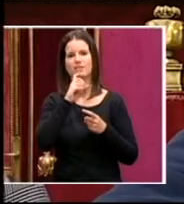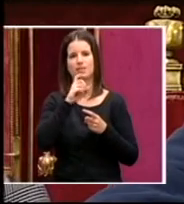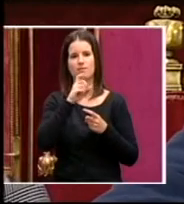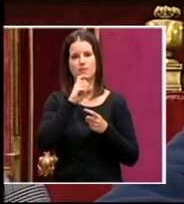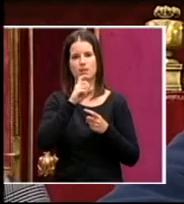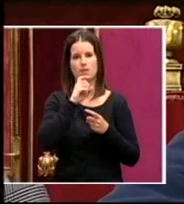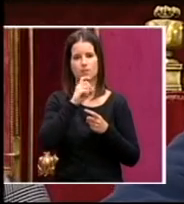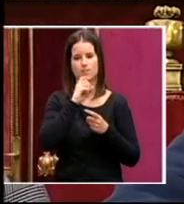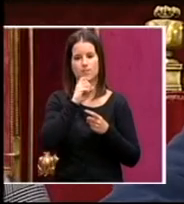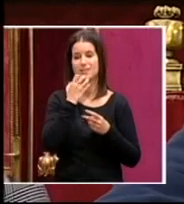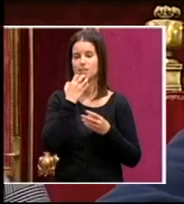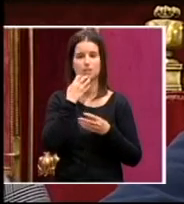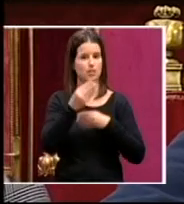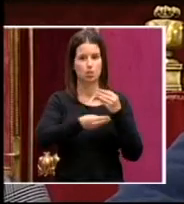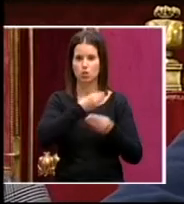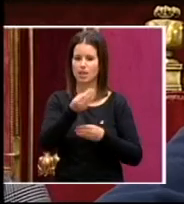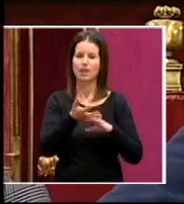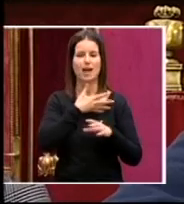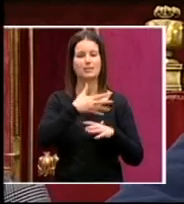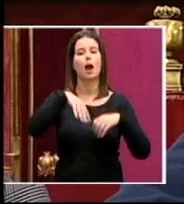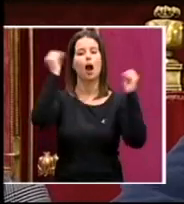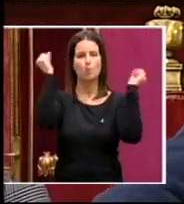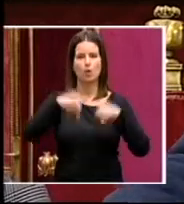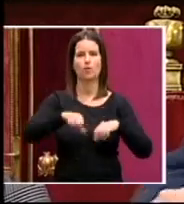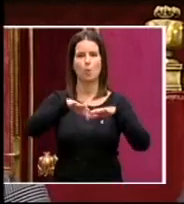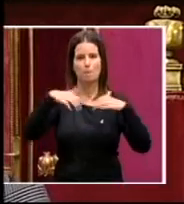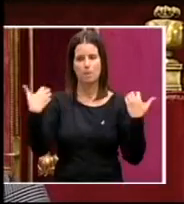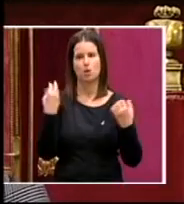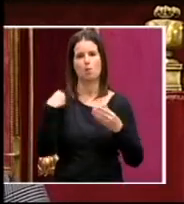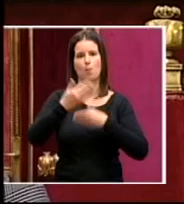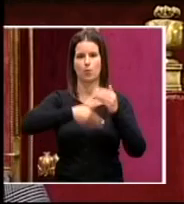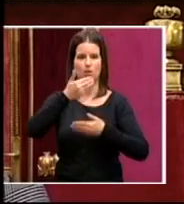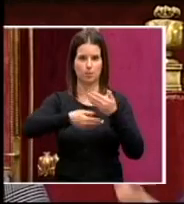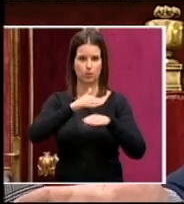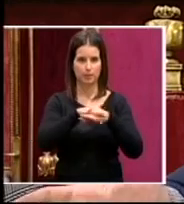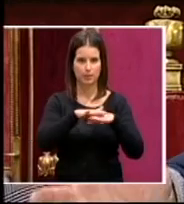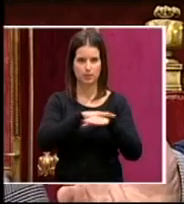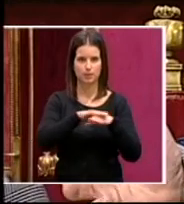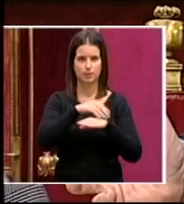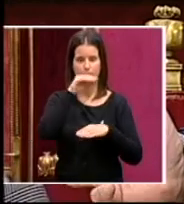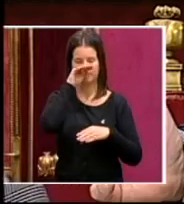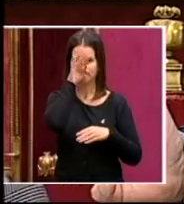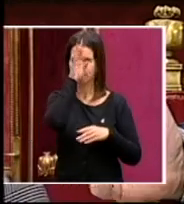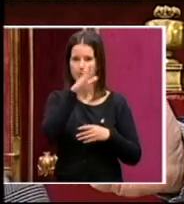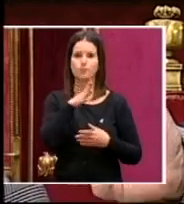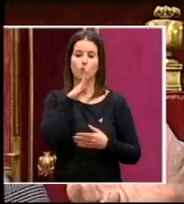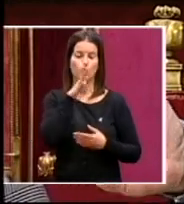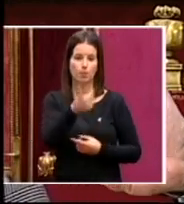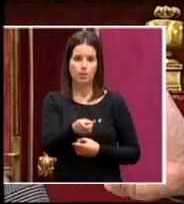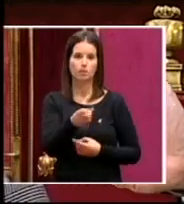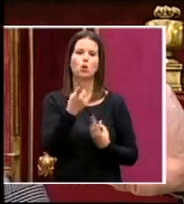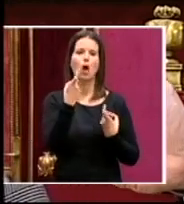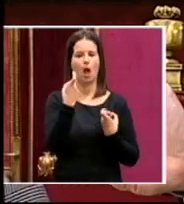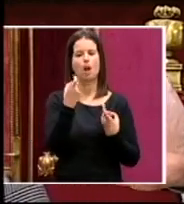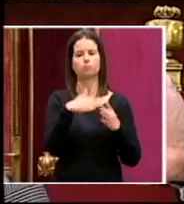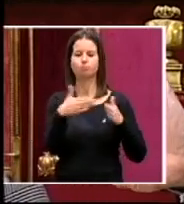no se hace con la aprobación del Pleno y con los procedimientos administrativos adecuados. Y, por tanto, había margen